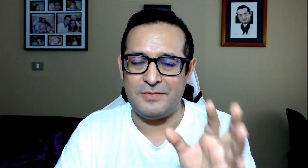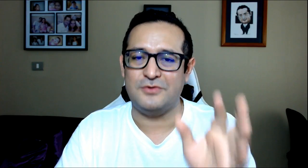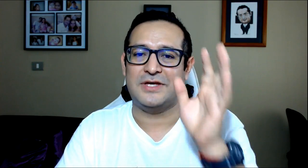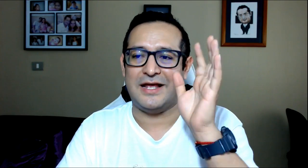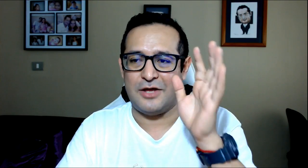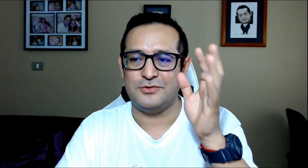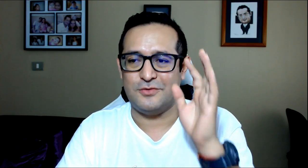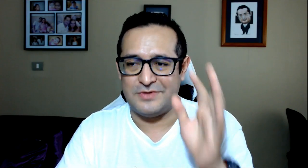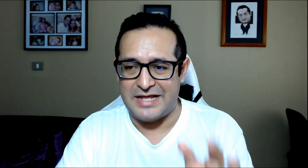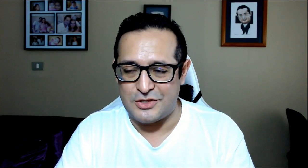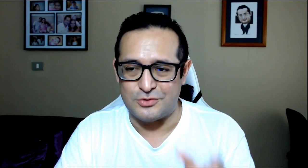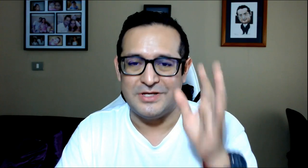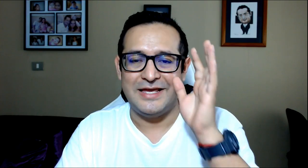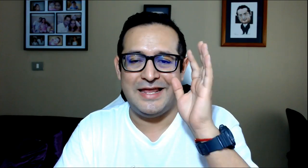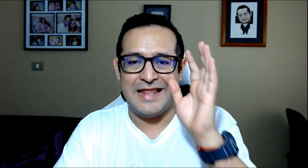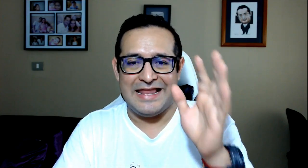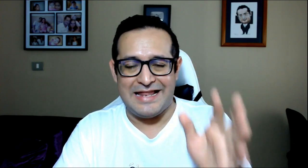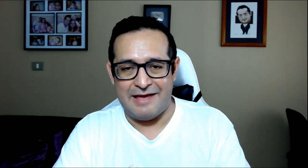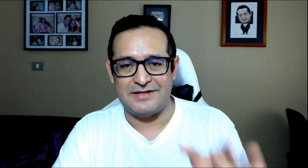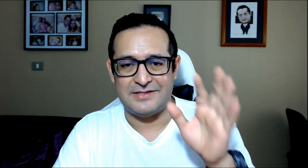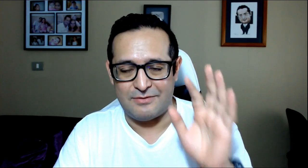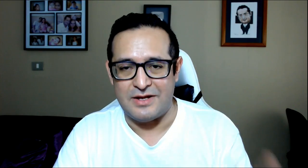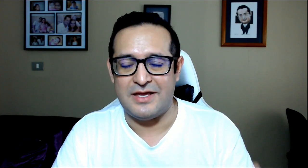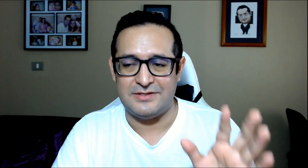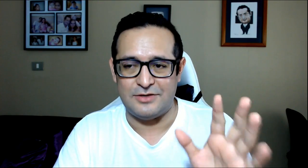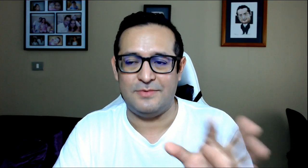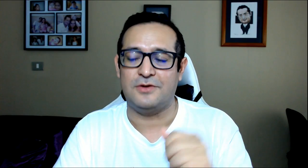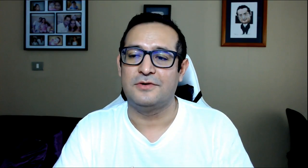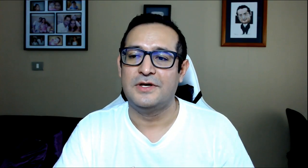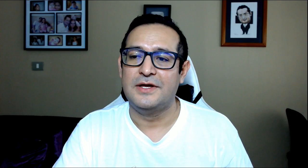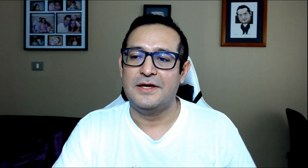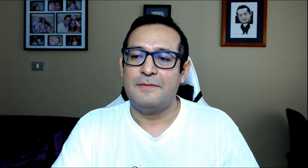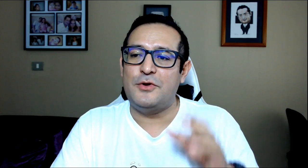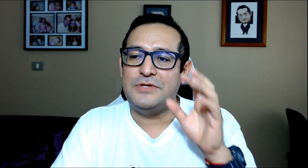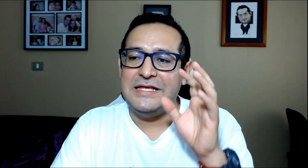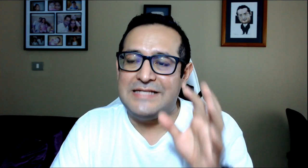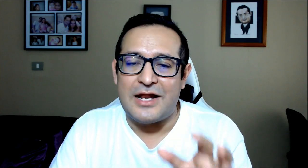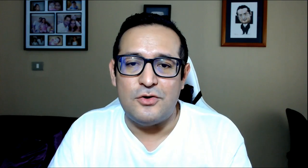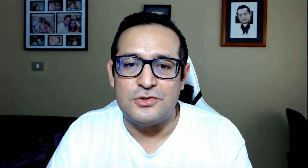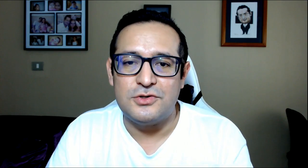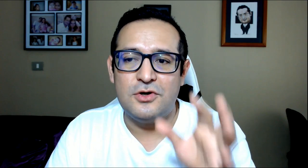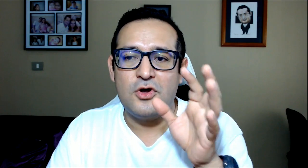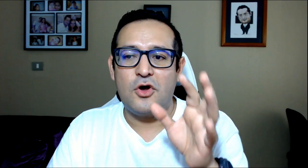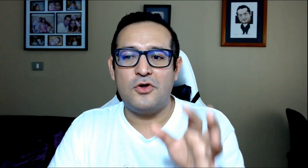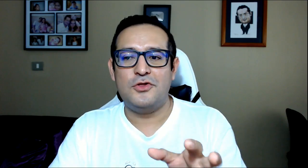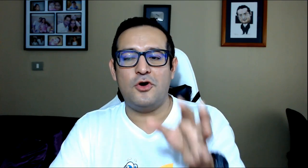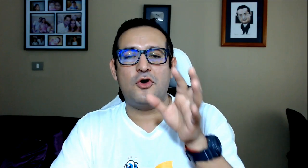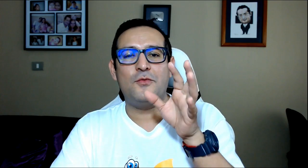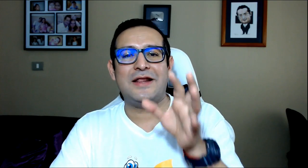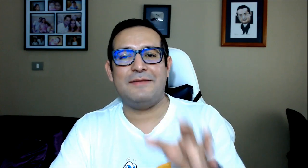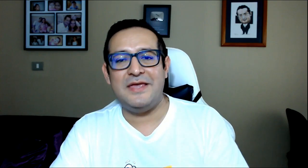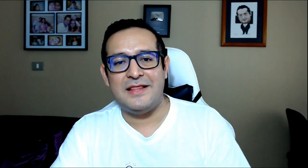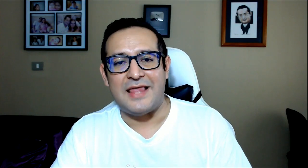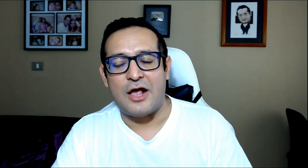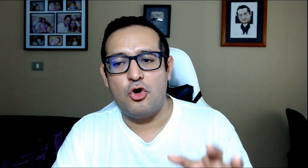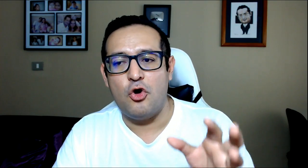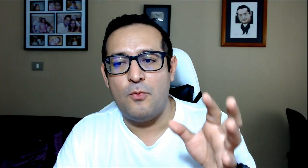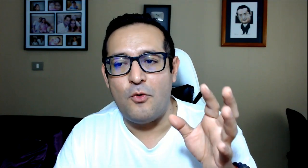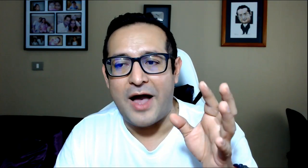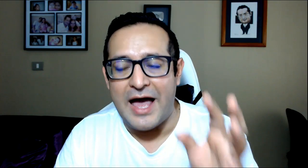derechos humanos que claro son derechos inalienables de cualquier ser humano pero utilizarlos no como herramienta